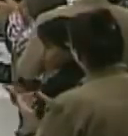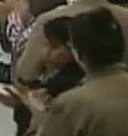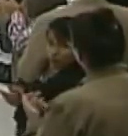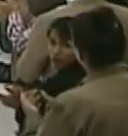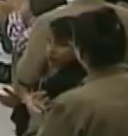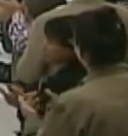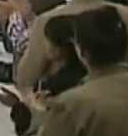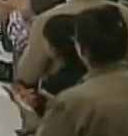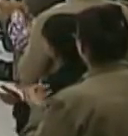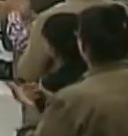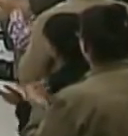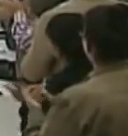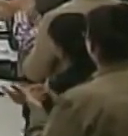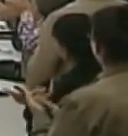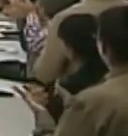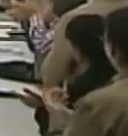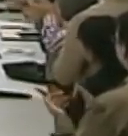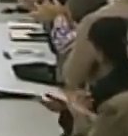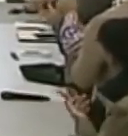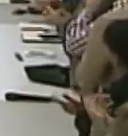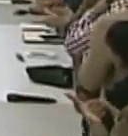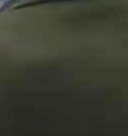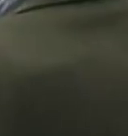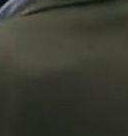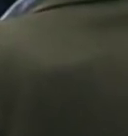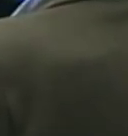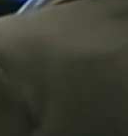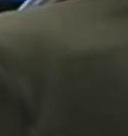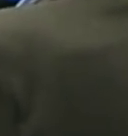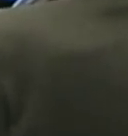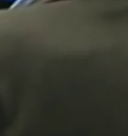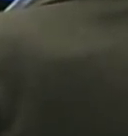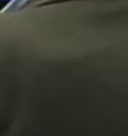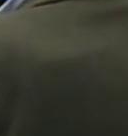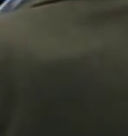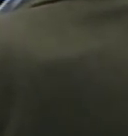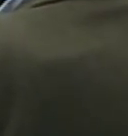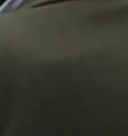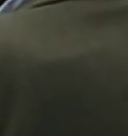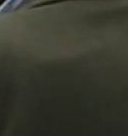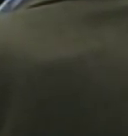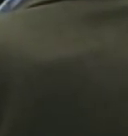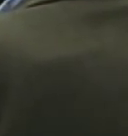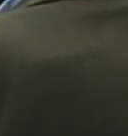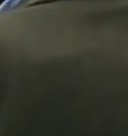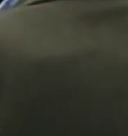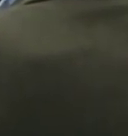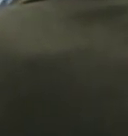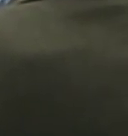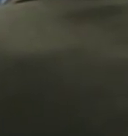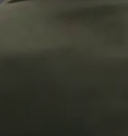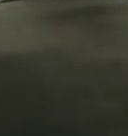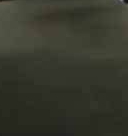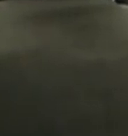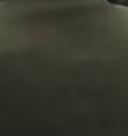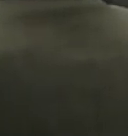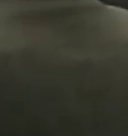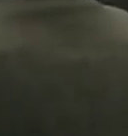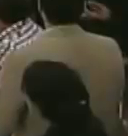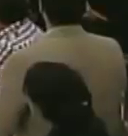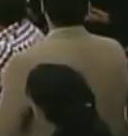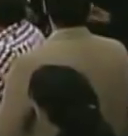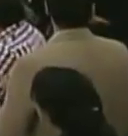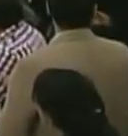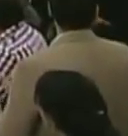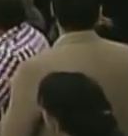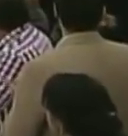El jefe de Estado venezolano Nicolás Maduro Moros. Lo acompañan además un grupo de al menos 60 representantes